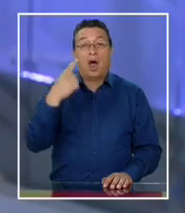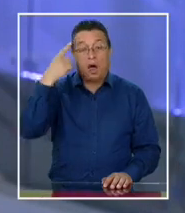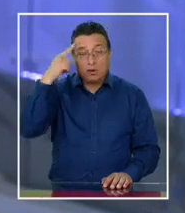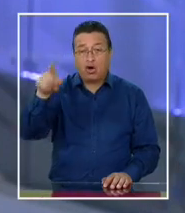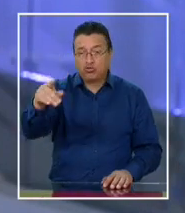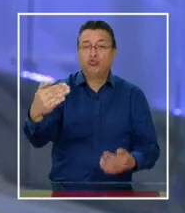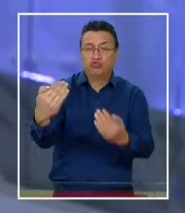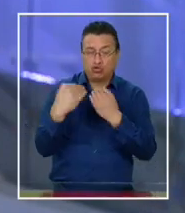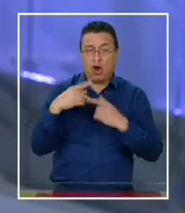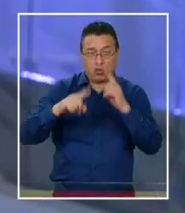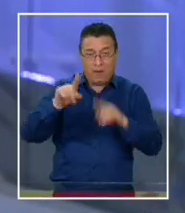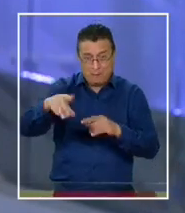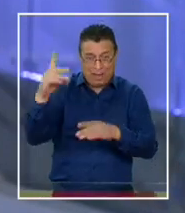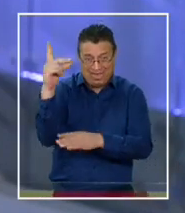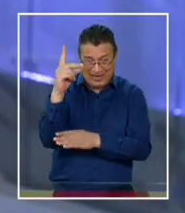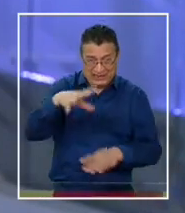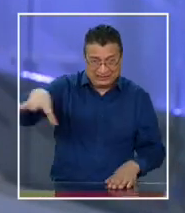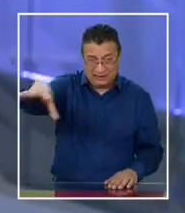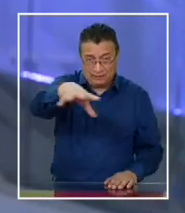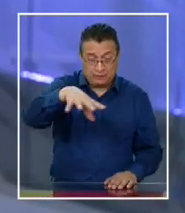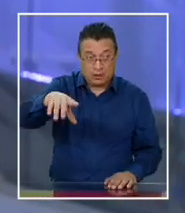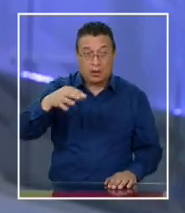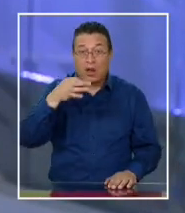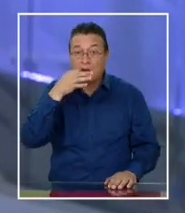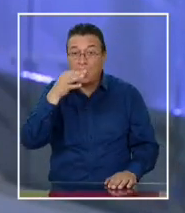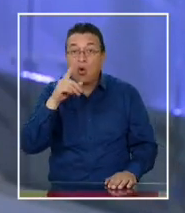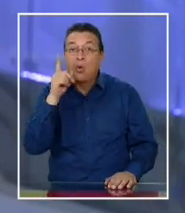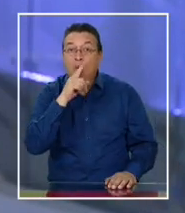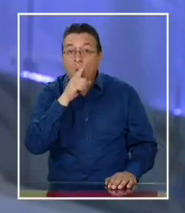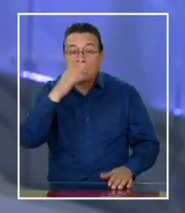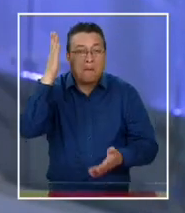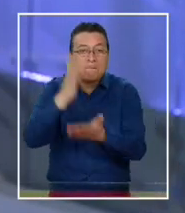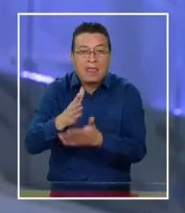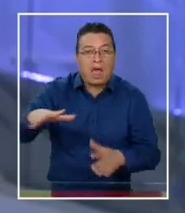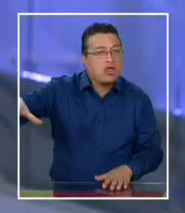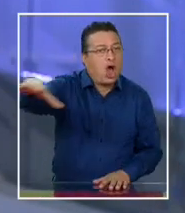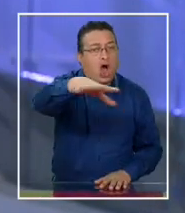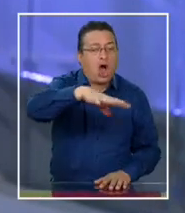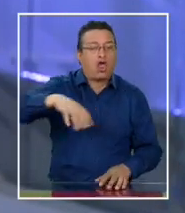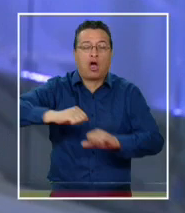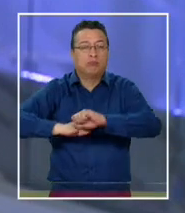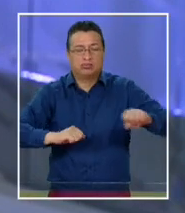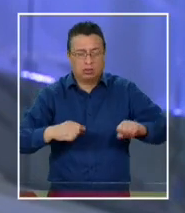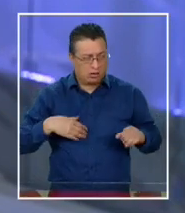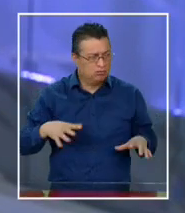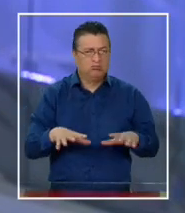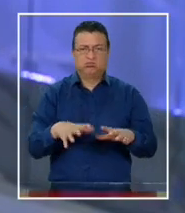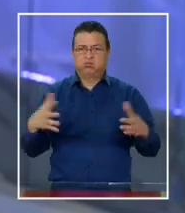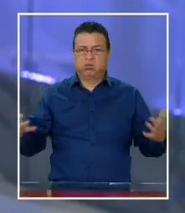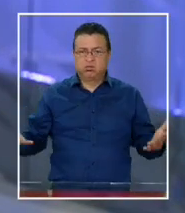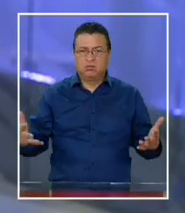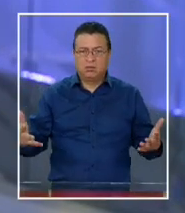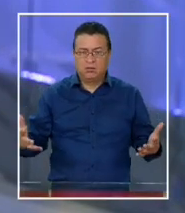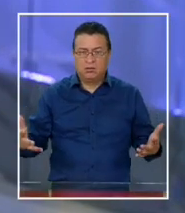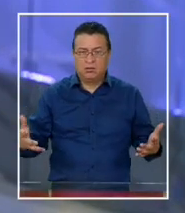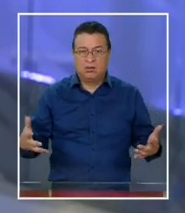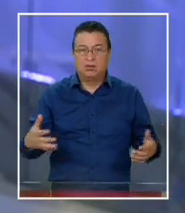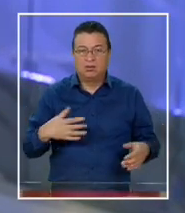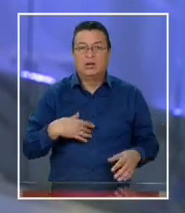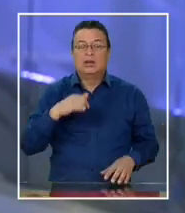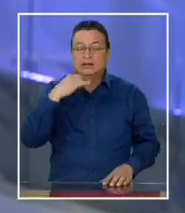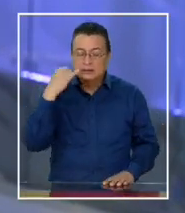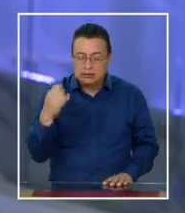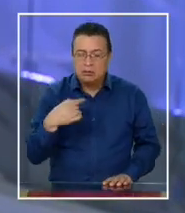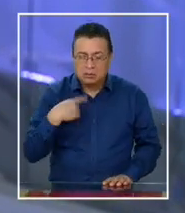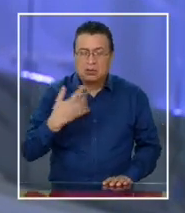y en la misma derecha es claro hubo este anuncio último minuto de votar en contra en general eso fue sorpresivo porque siempre más